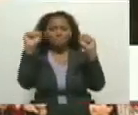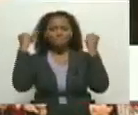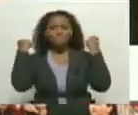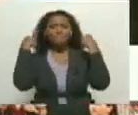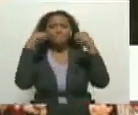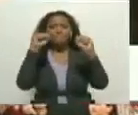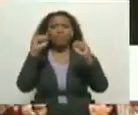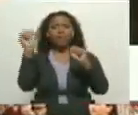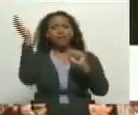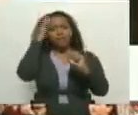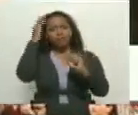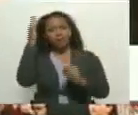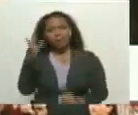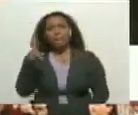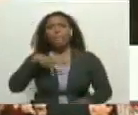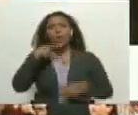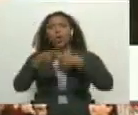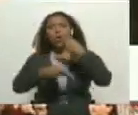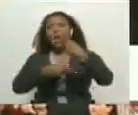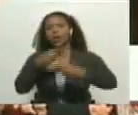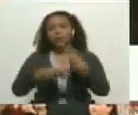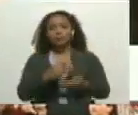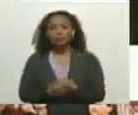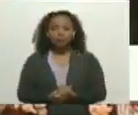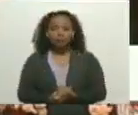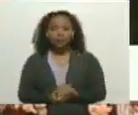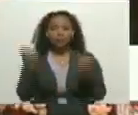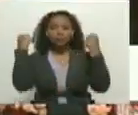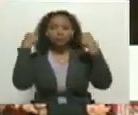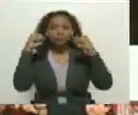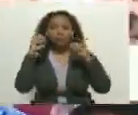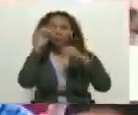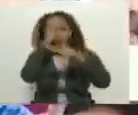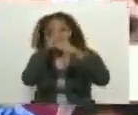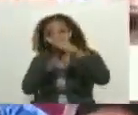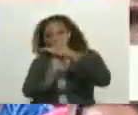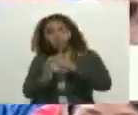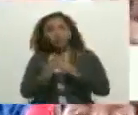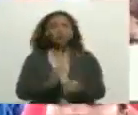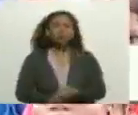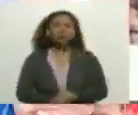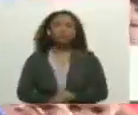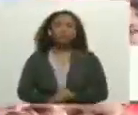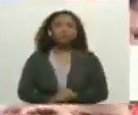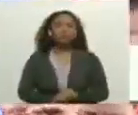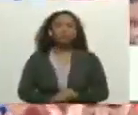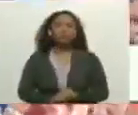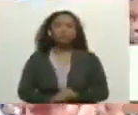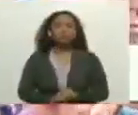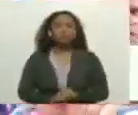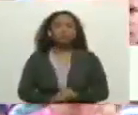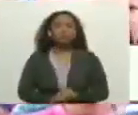de sabiduría política, un ejercicio de nobleza inclusive, un